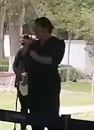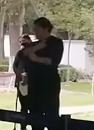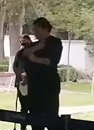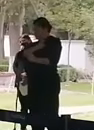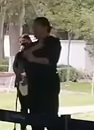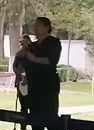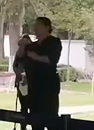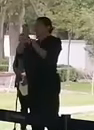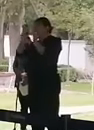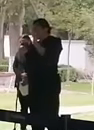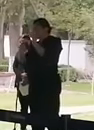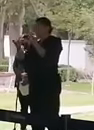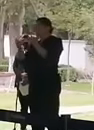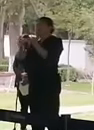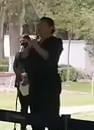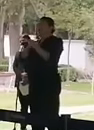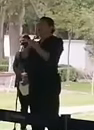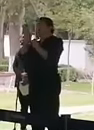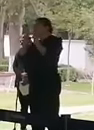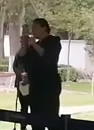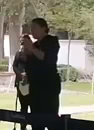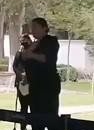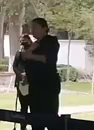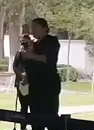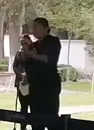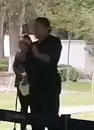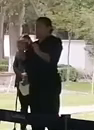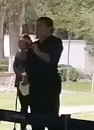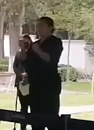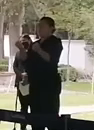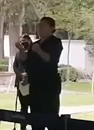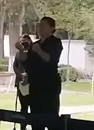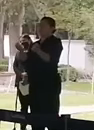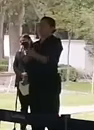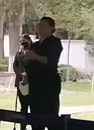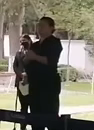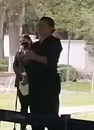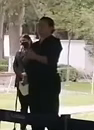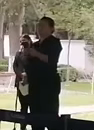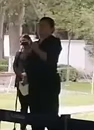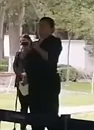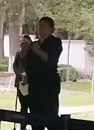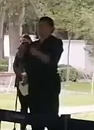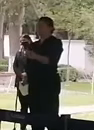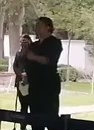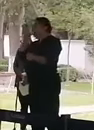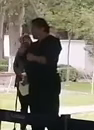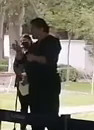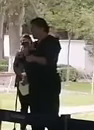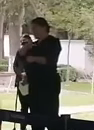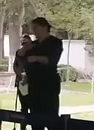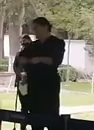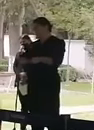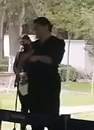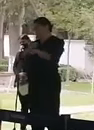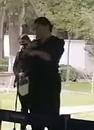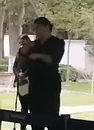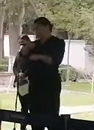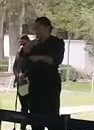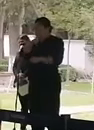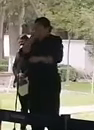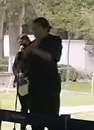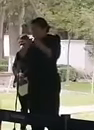inseguridad, de violencia, etcétera, etcétera? Esa es una. Y la otra, si tiene el gobierno de Estados Unidos, a través de ustedes nos puede comunicar o informar